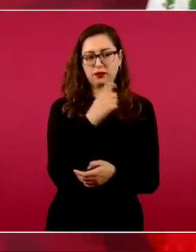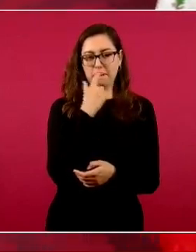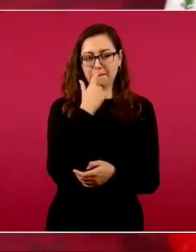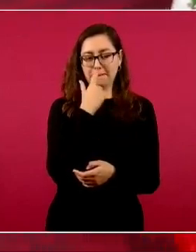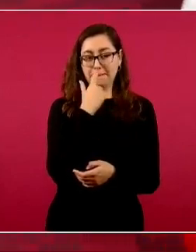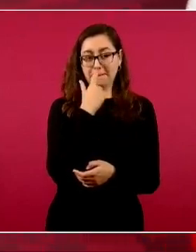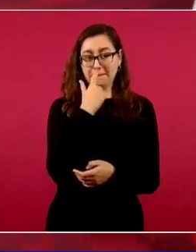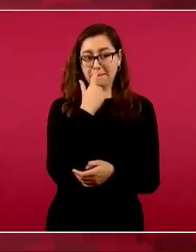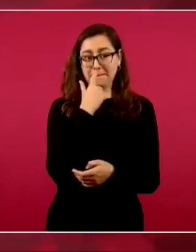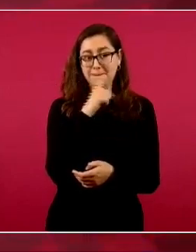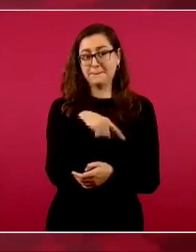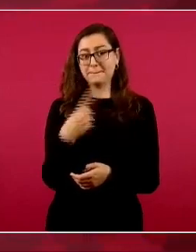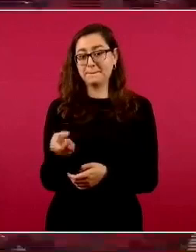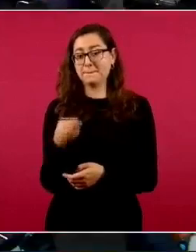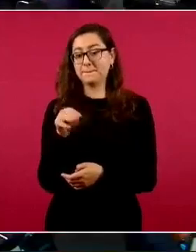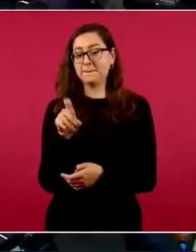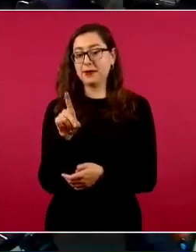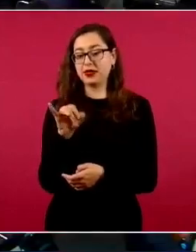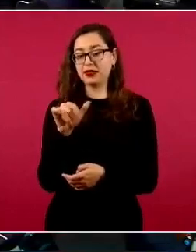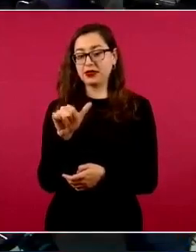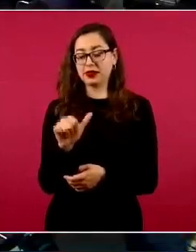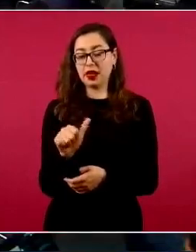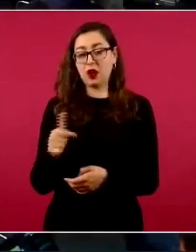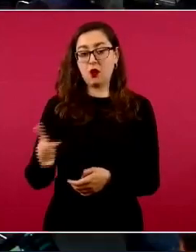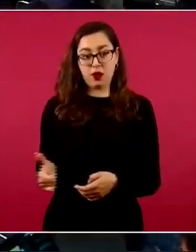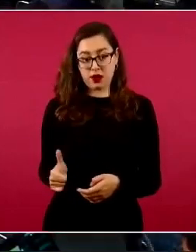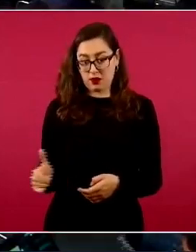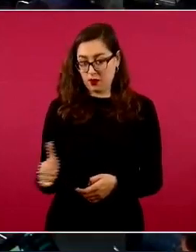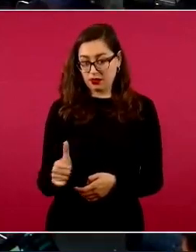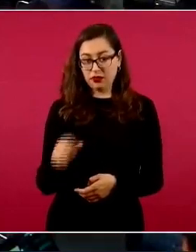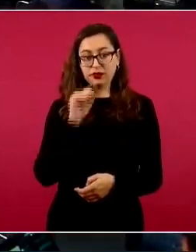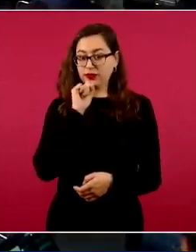Y Medina de Guanajuato,